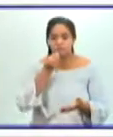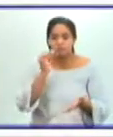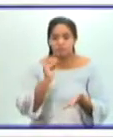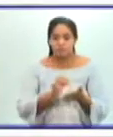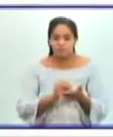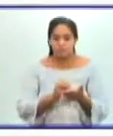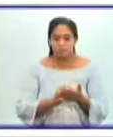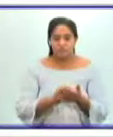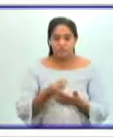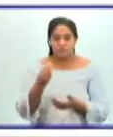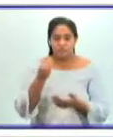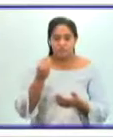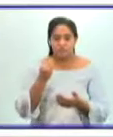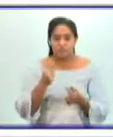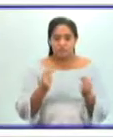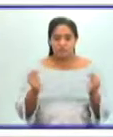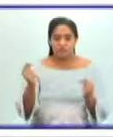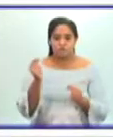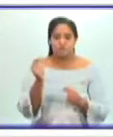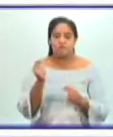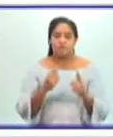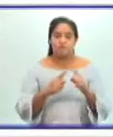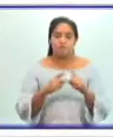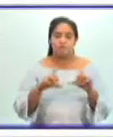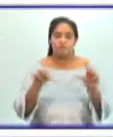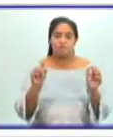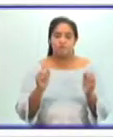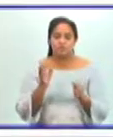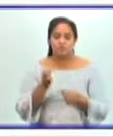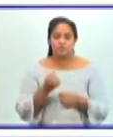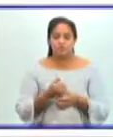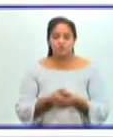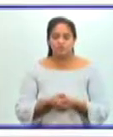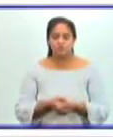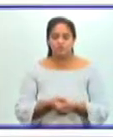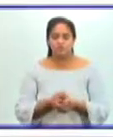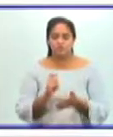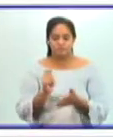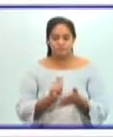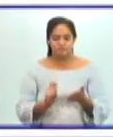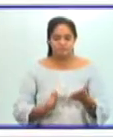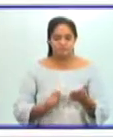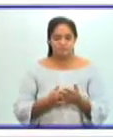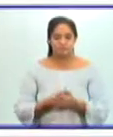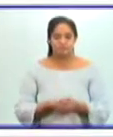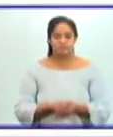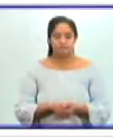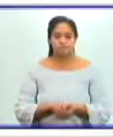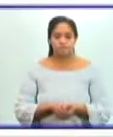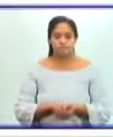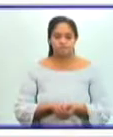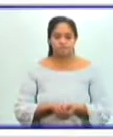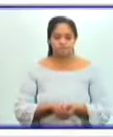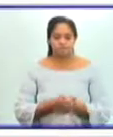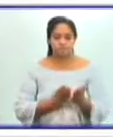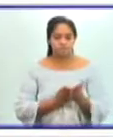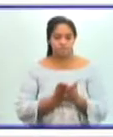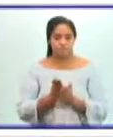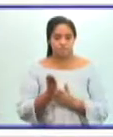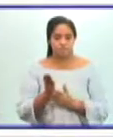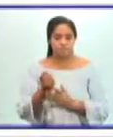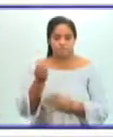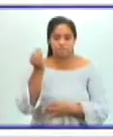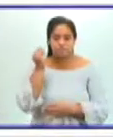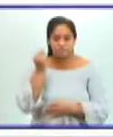en cuenta la primera parte del teorema de las transversales. Correcto. Entonces vamos a continuar como ya